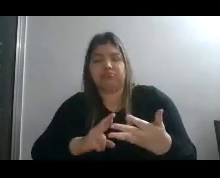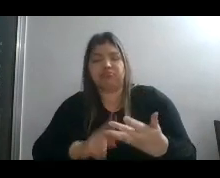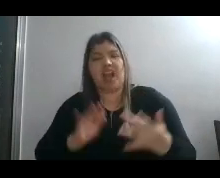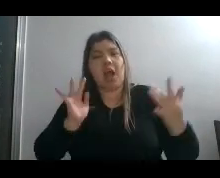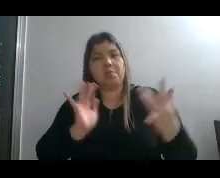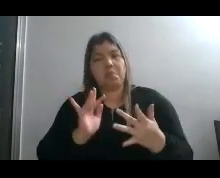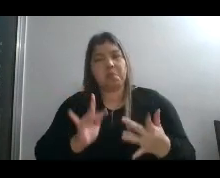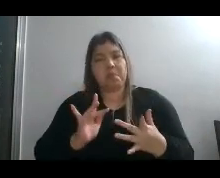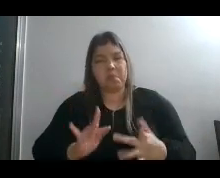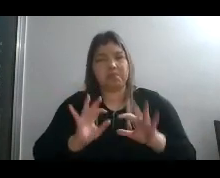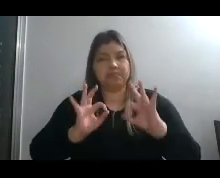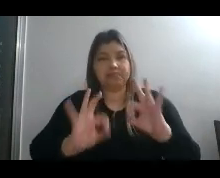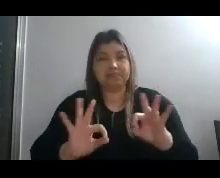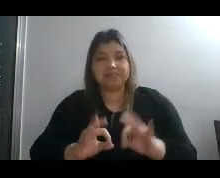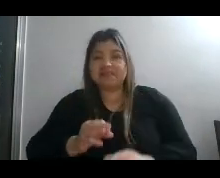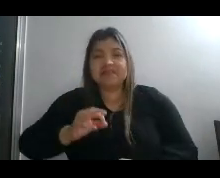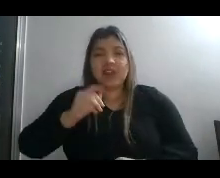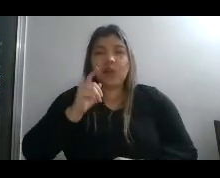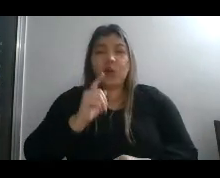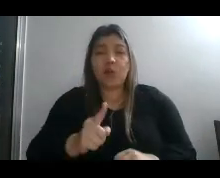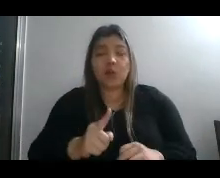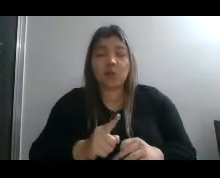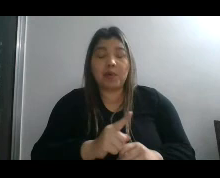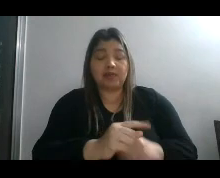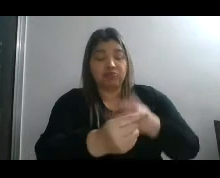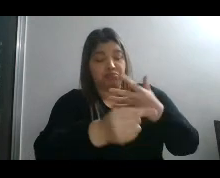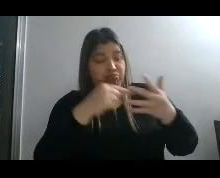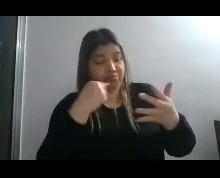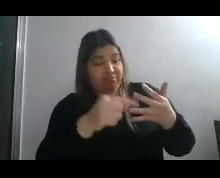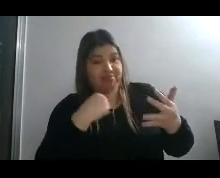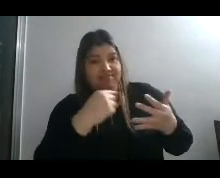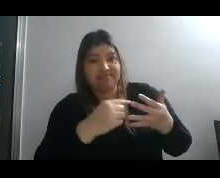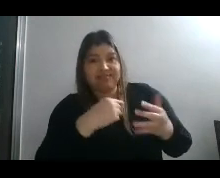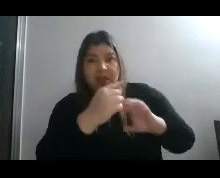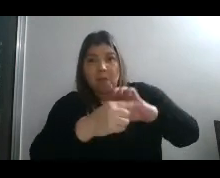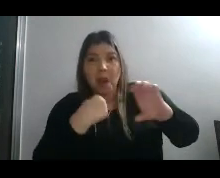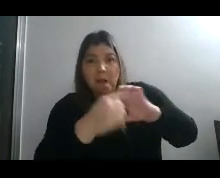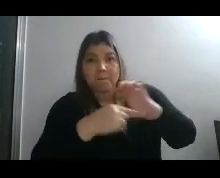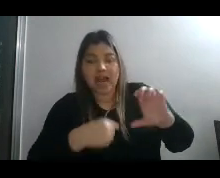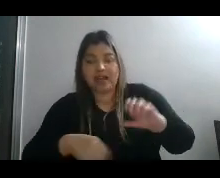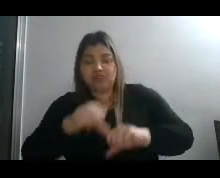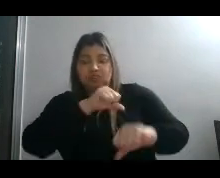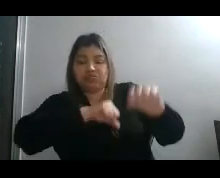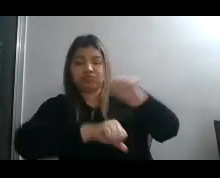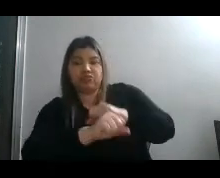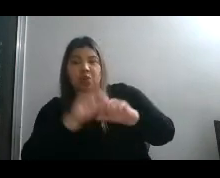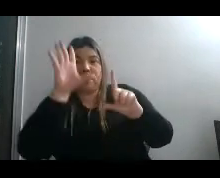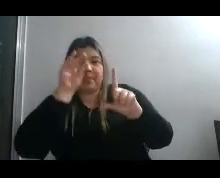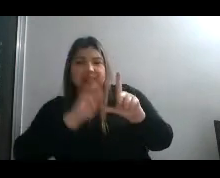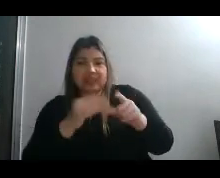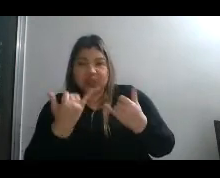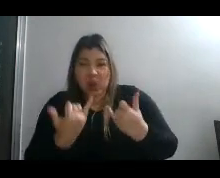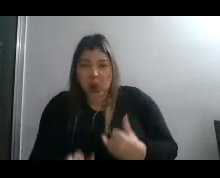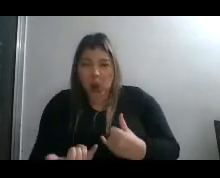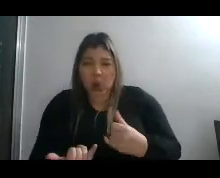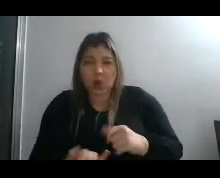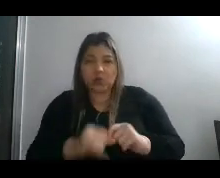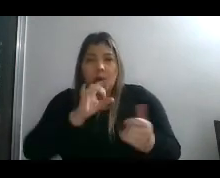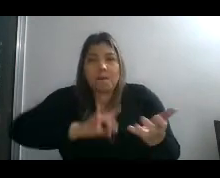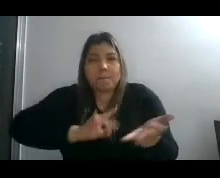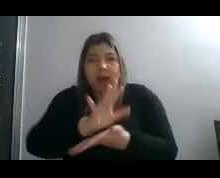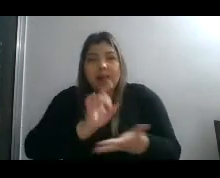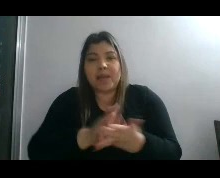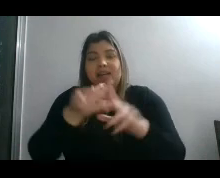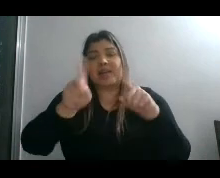ya que con esta información podremos enviarle las memorias de este evento a los correos electrónicos ingresados y generar el certificado de